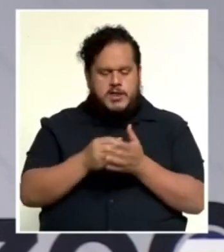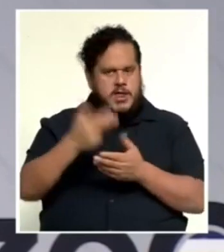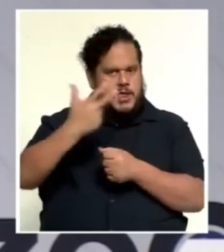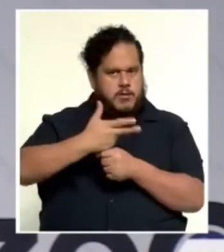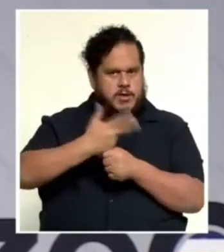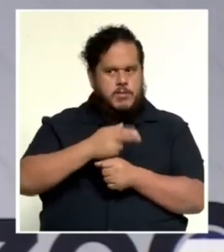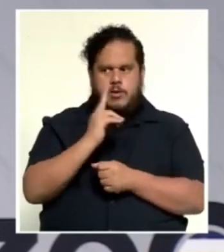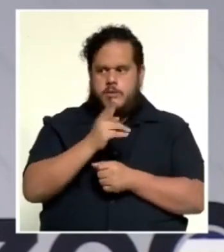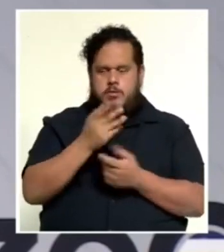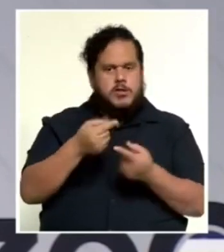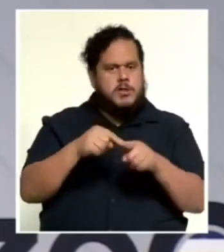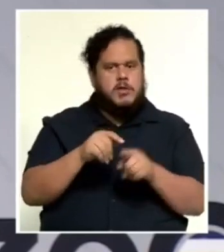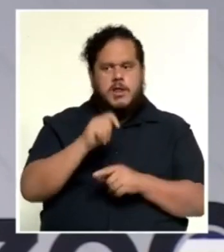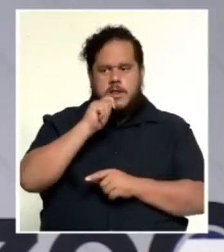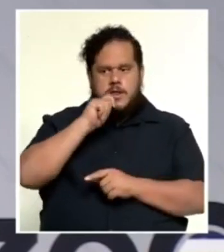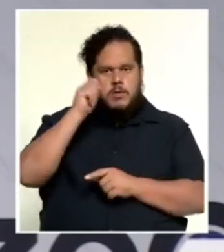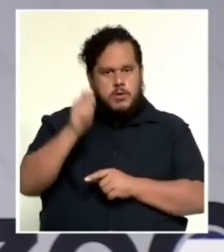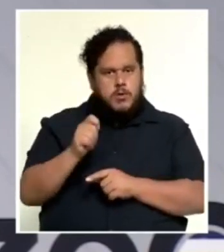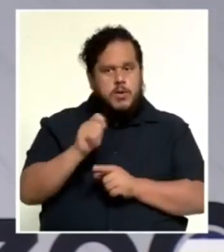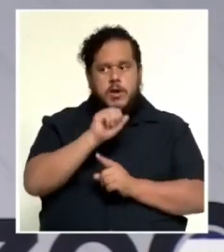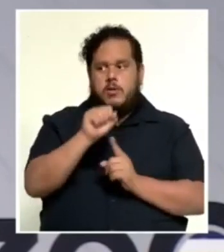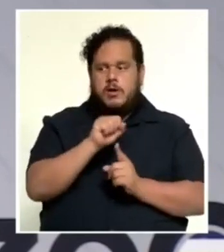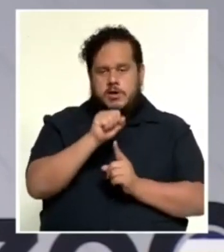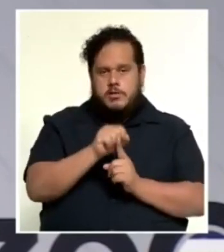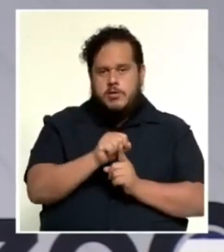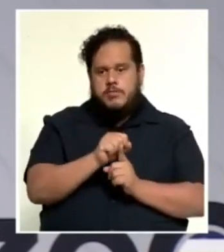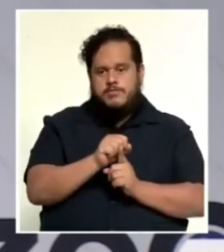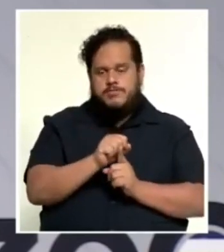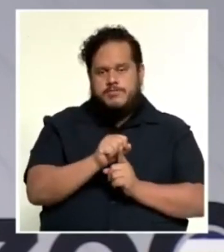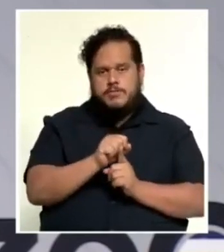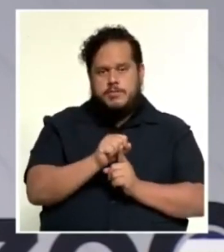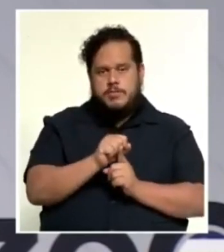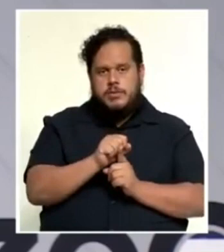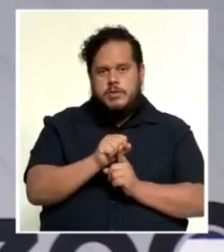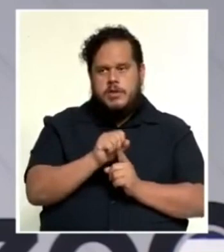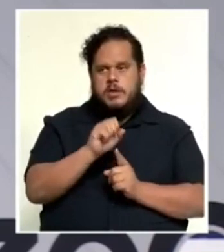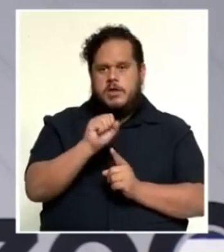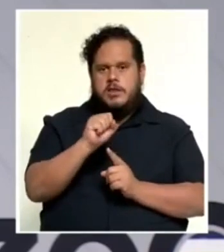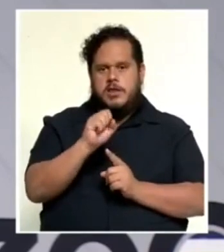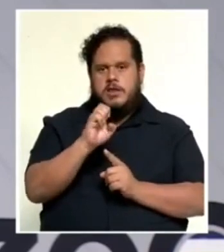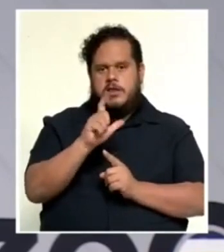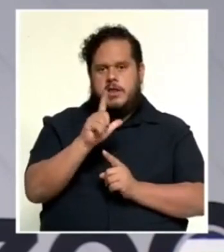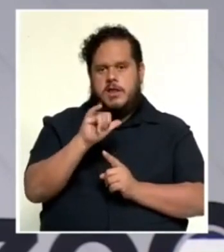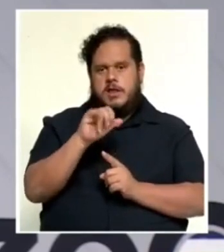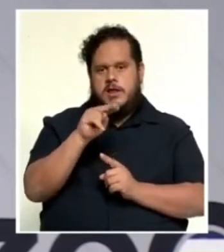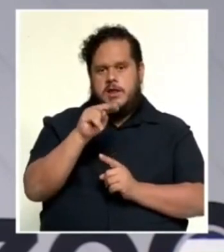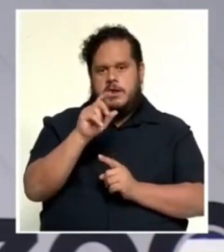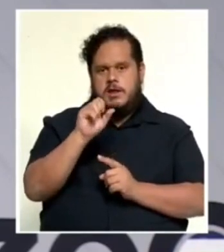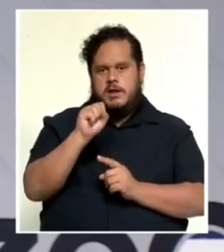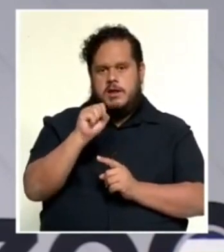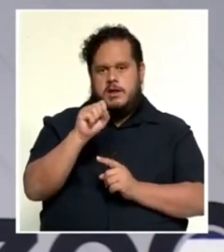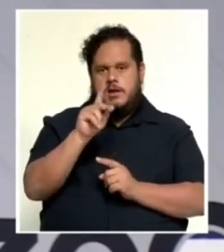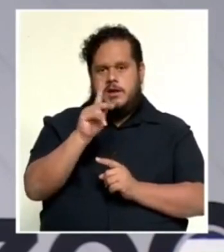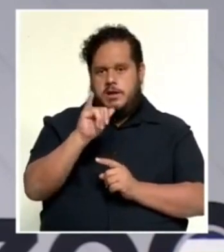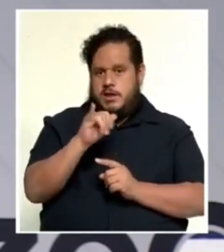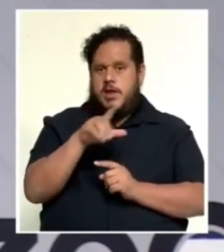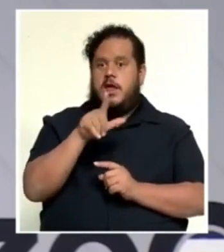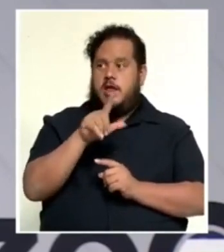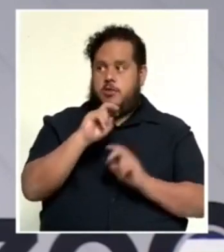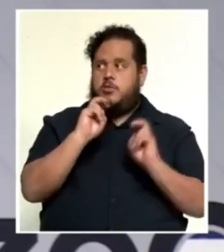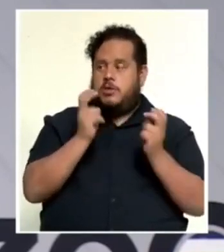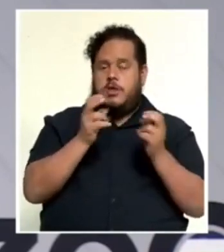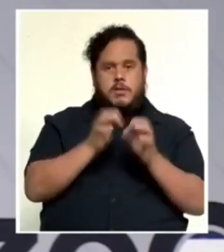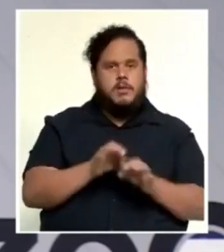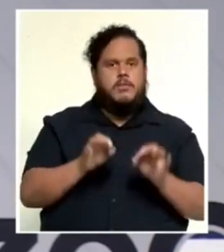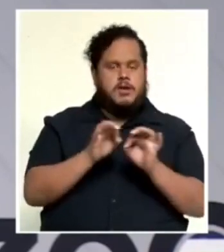está sucediendo en Ucrania, con el caso de Zelensky, y creo que esos son uno de los temas fundamentales a